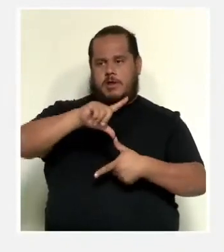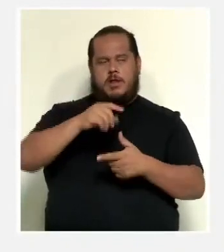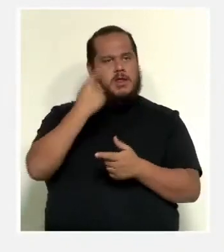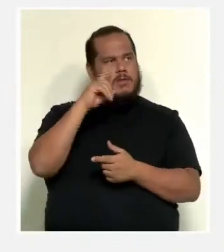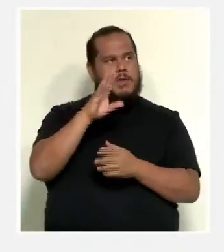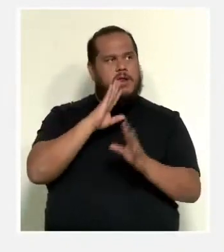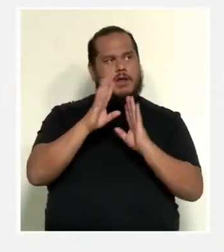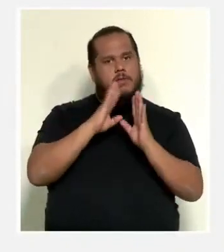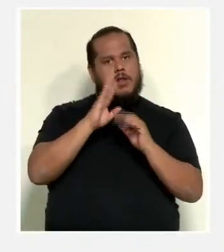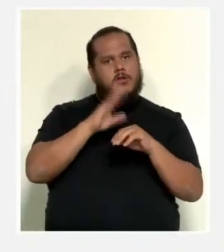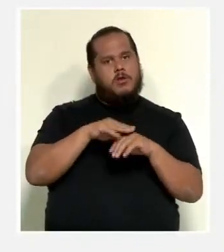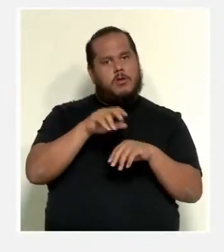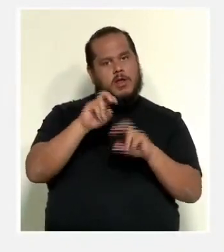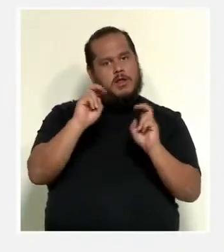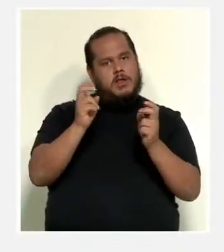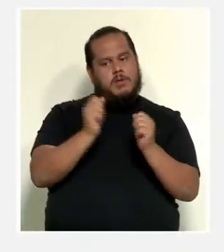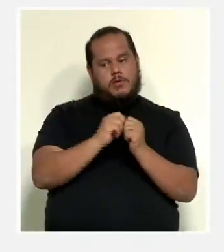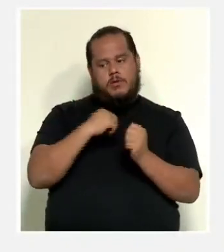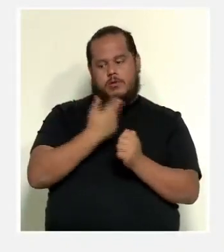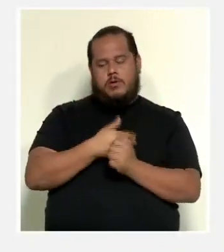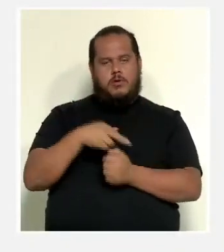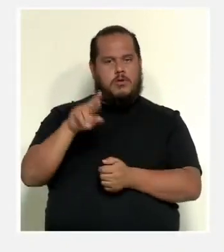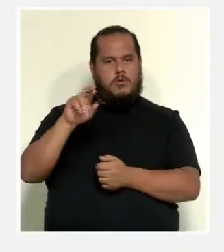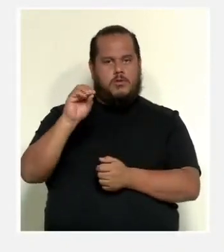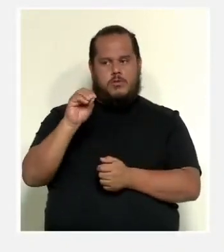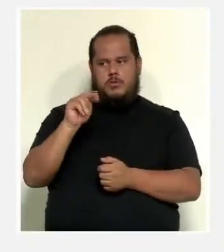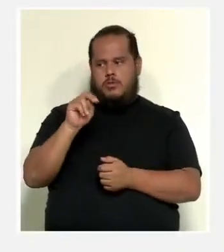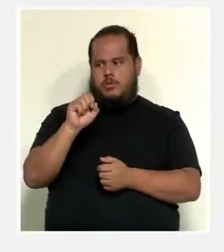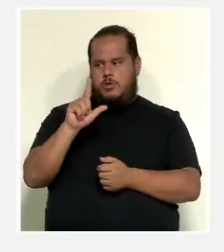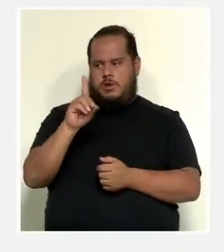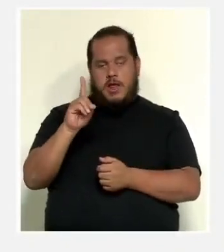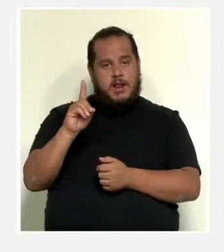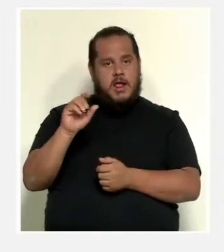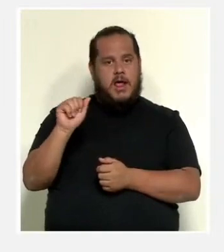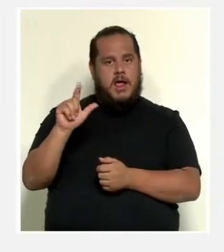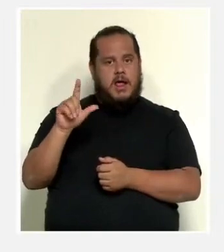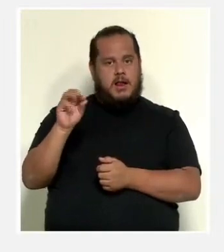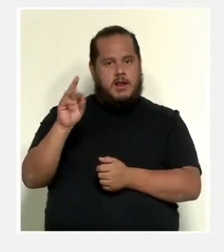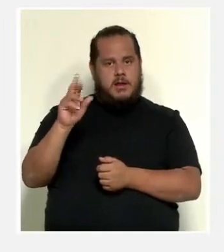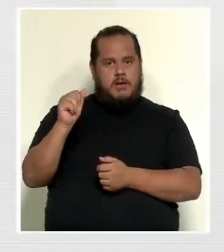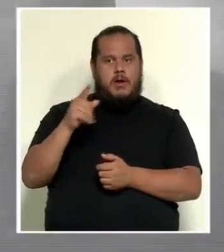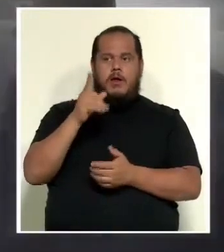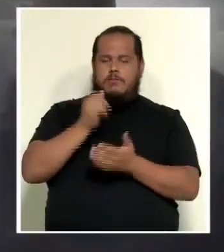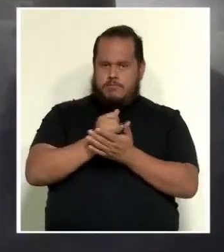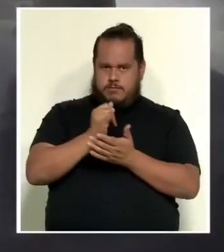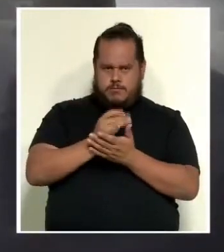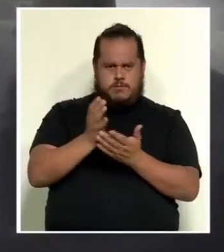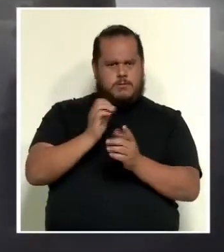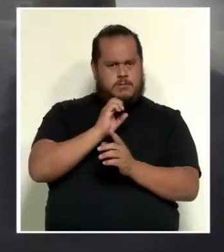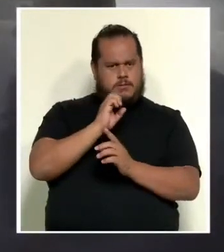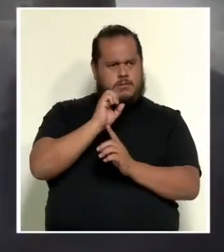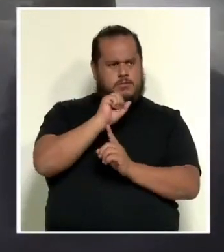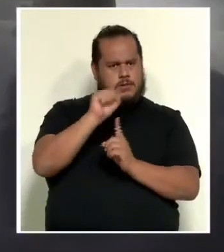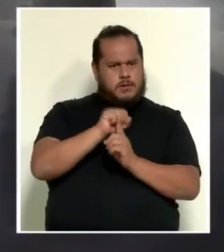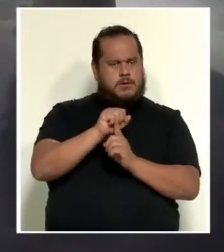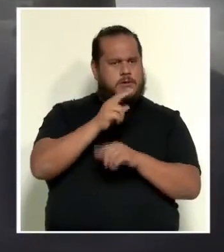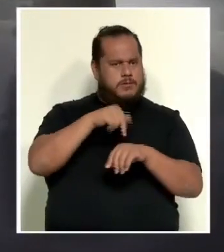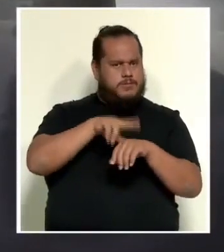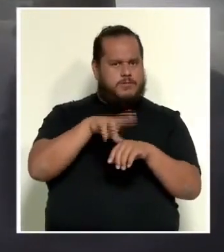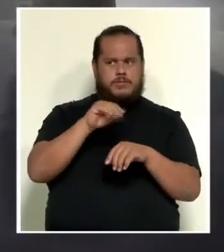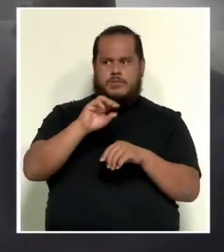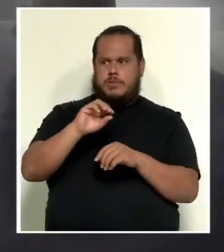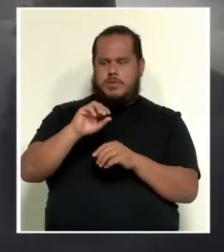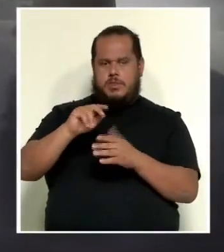para conversar sobre el tema, con nosotros Ronald Alfaro, investigador del Estado de la Nación y del programa